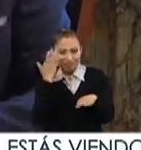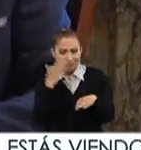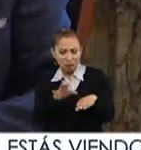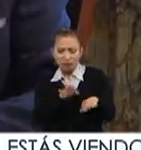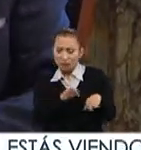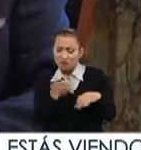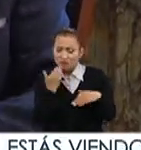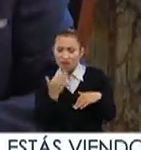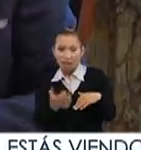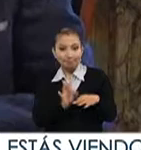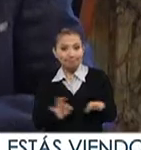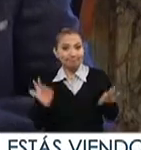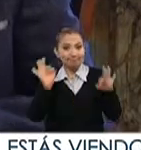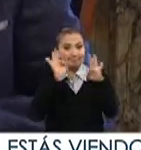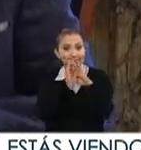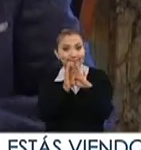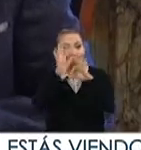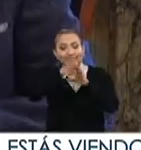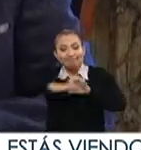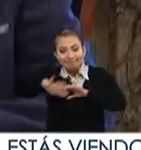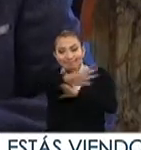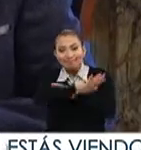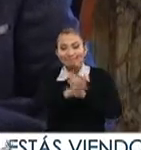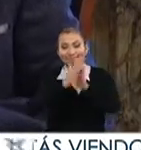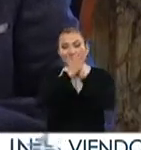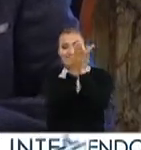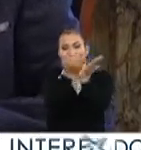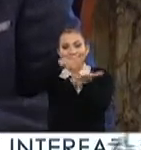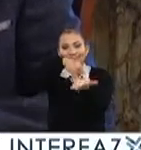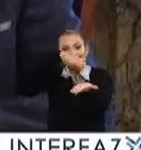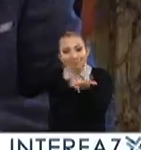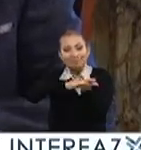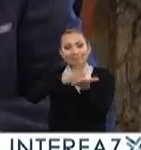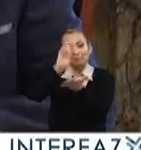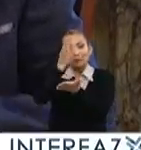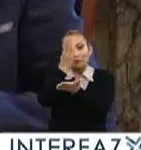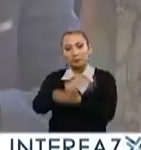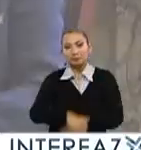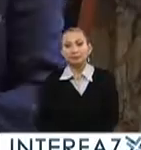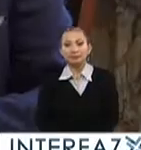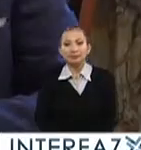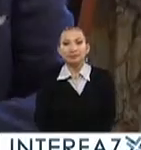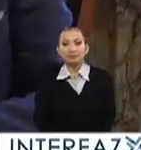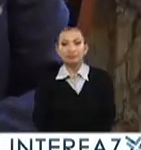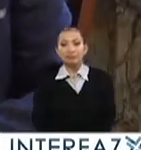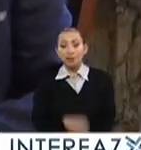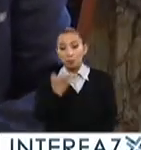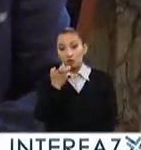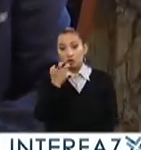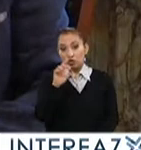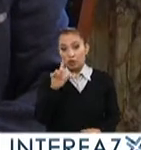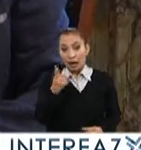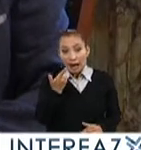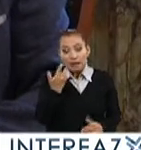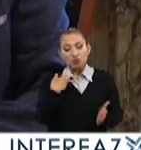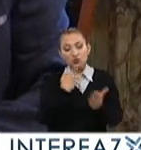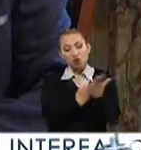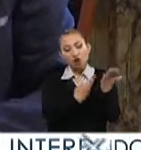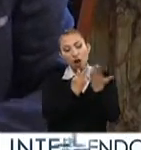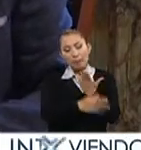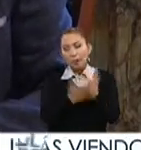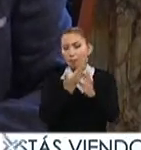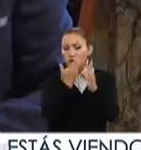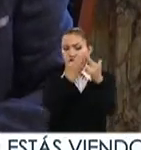saben, un trabajo muy impresionante en el ámbito de la edición universitaria. De tal manera que se trata de un